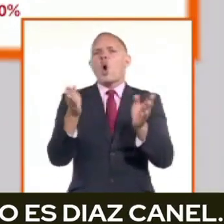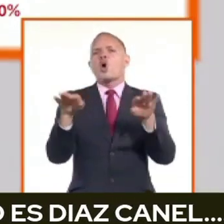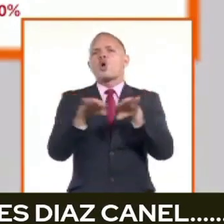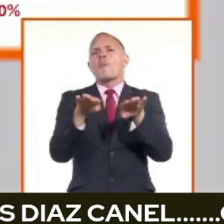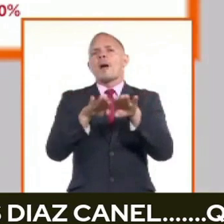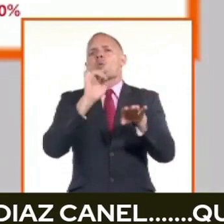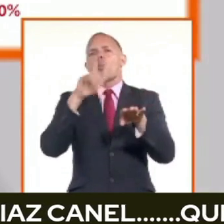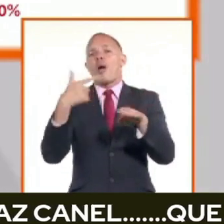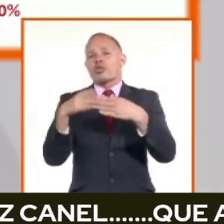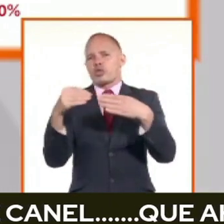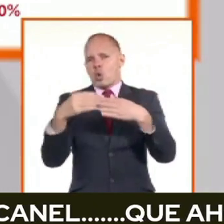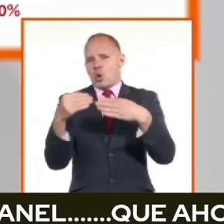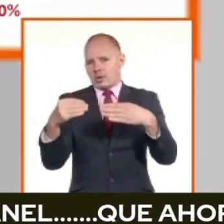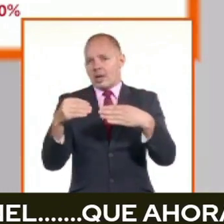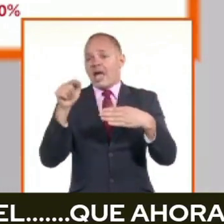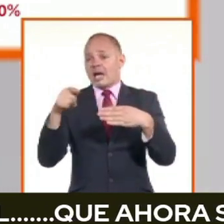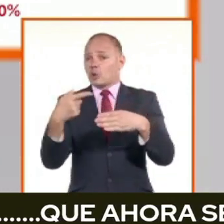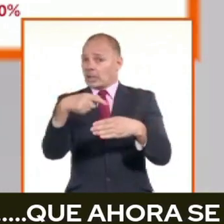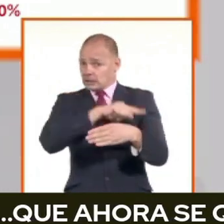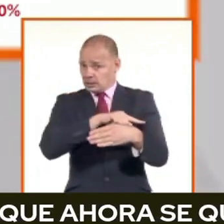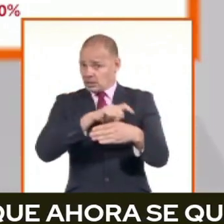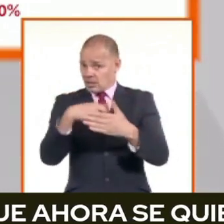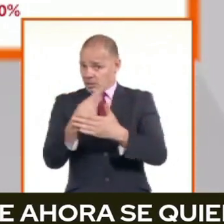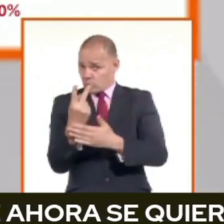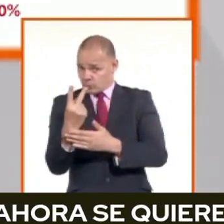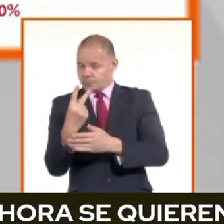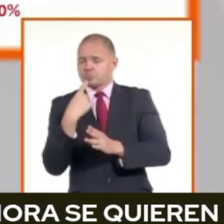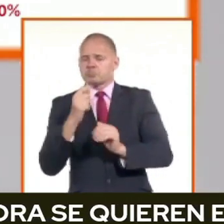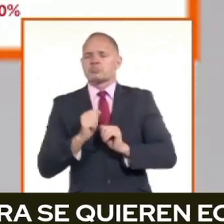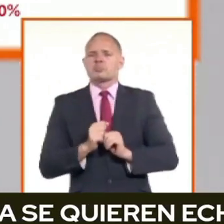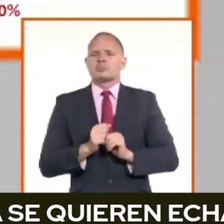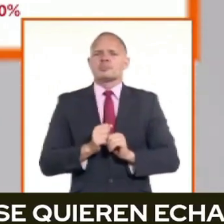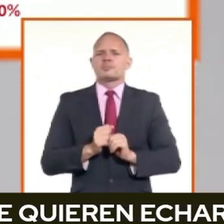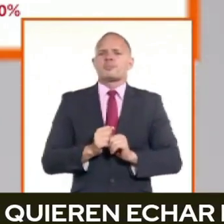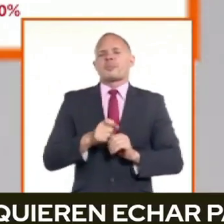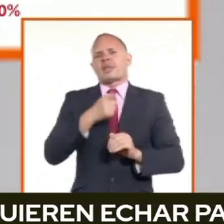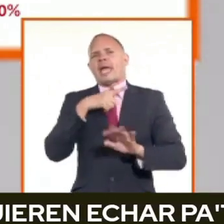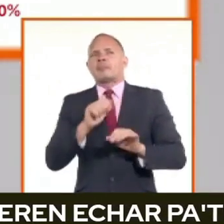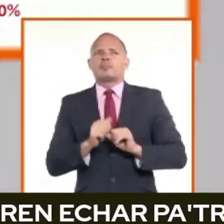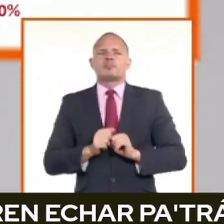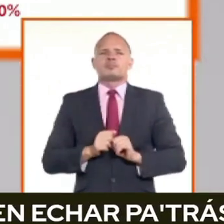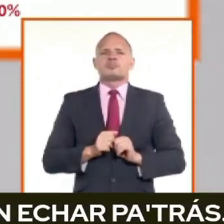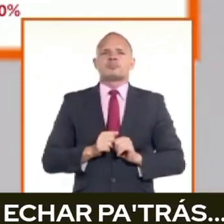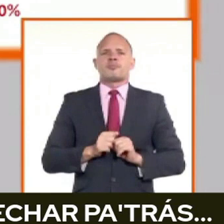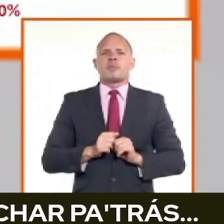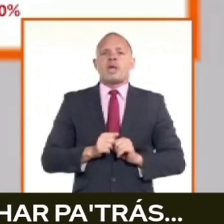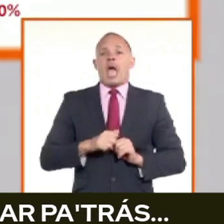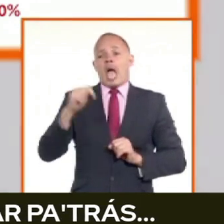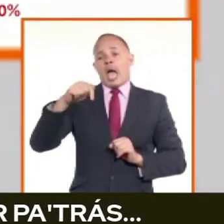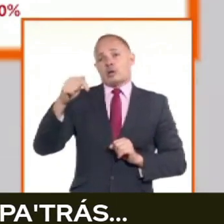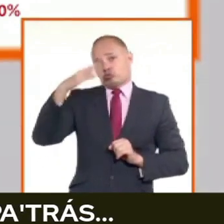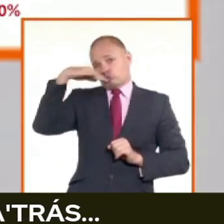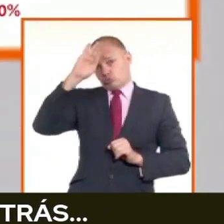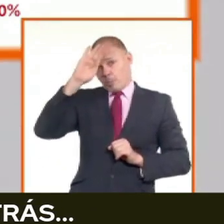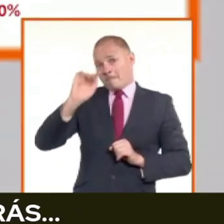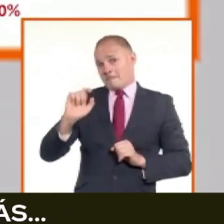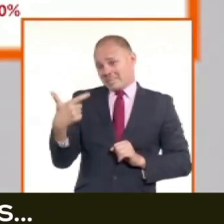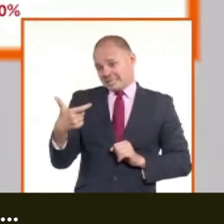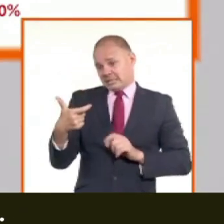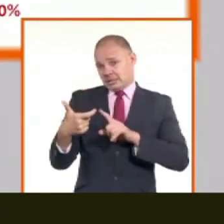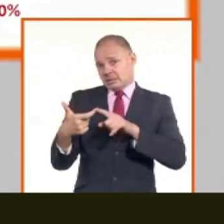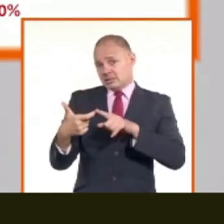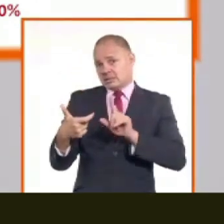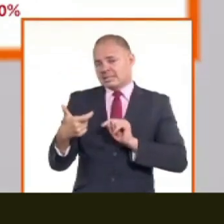entonces estamos diciendo que la tasa del peso cubano que ya explicamos que se hace a través de